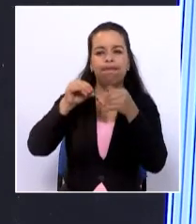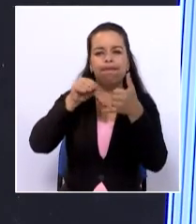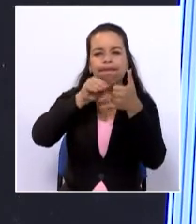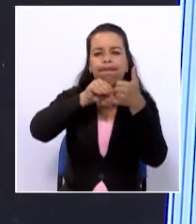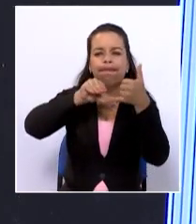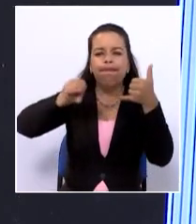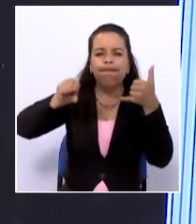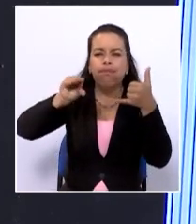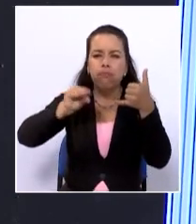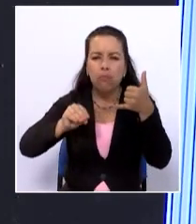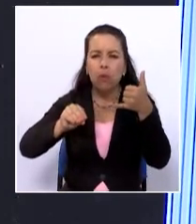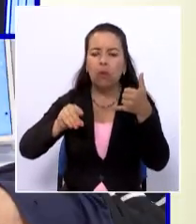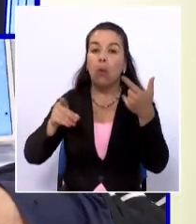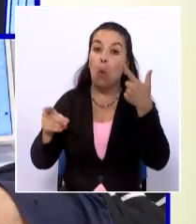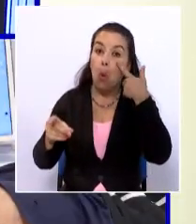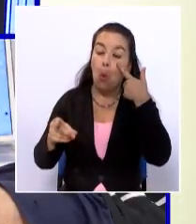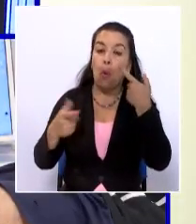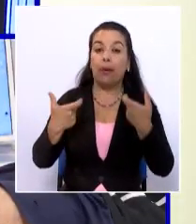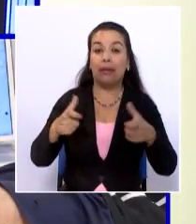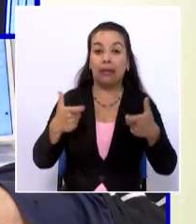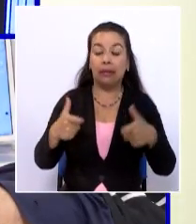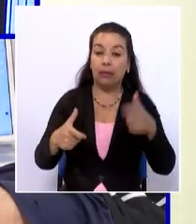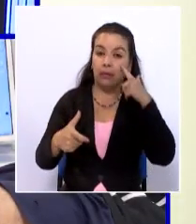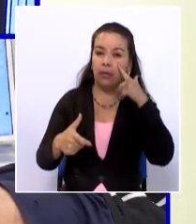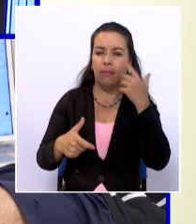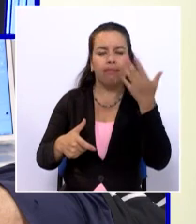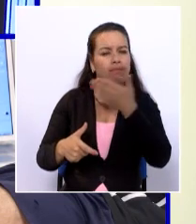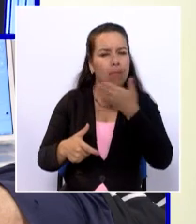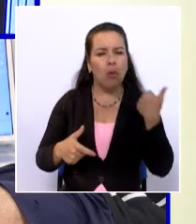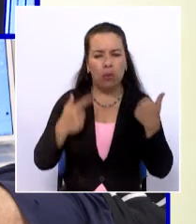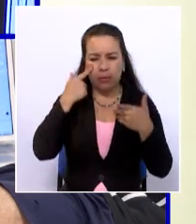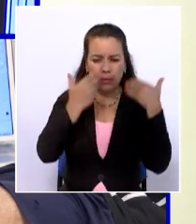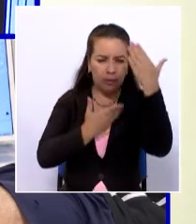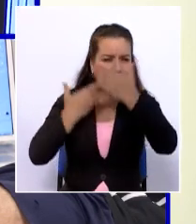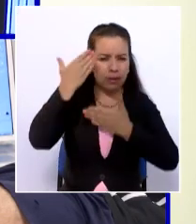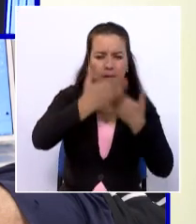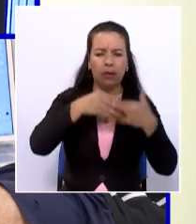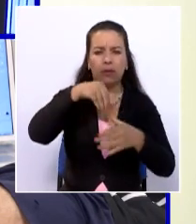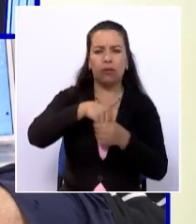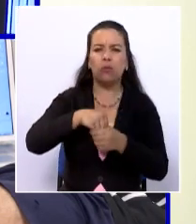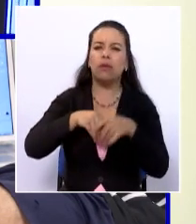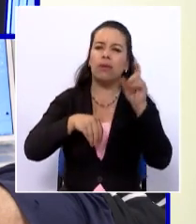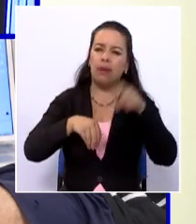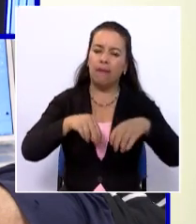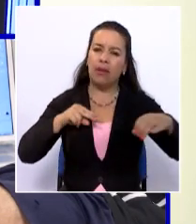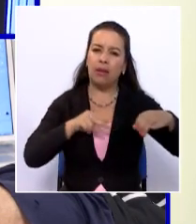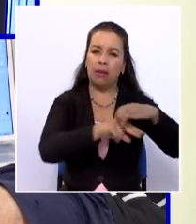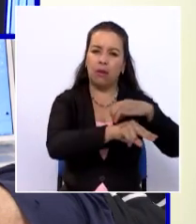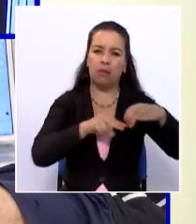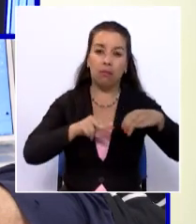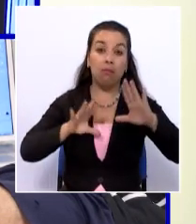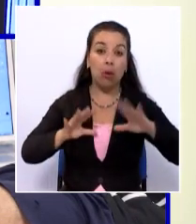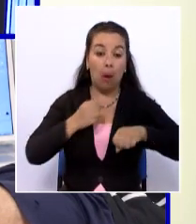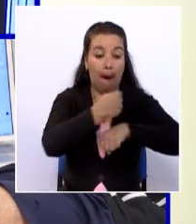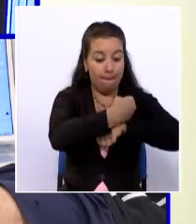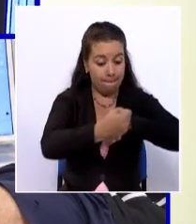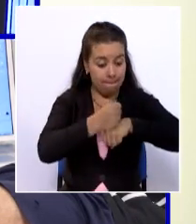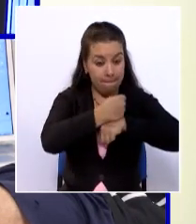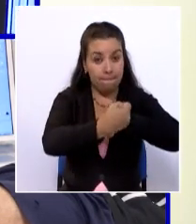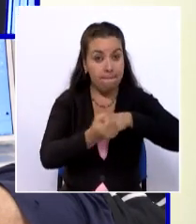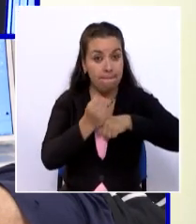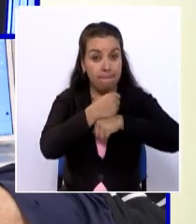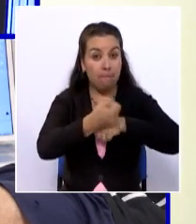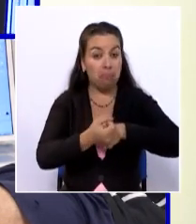del cuerpo de ese menisco hay que tener en cuenta que la mejor evaluación para las lesiones intestinales es con resonancia pero si se maneja una adecuada técnica